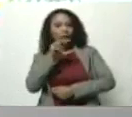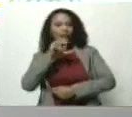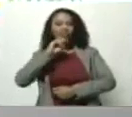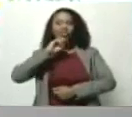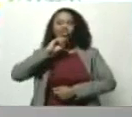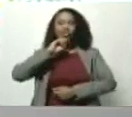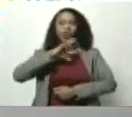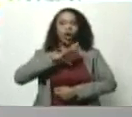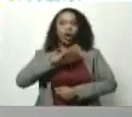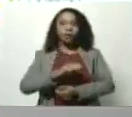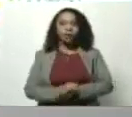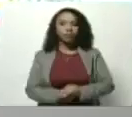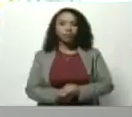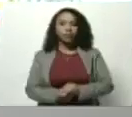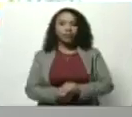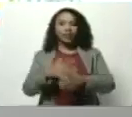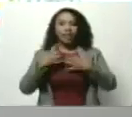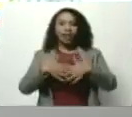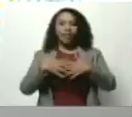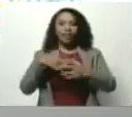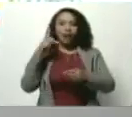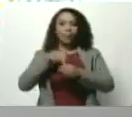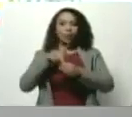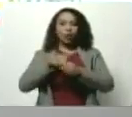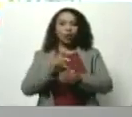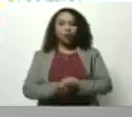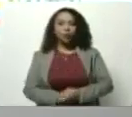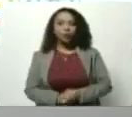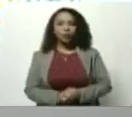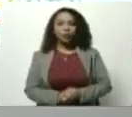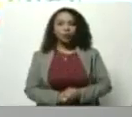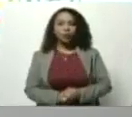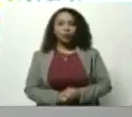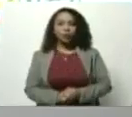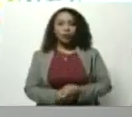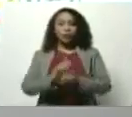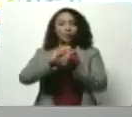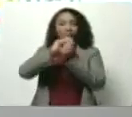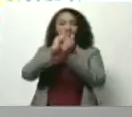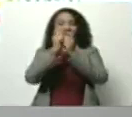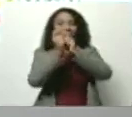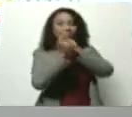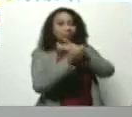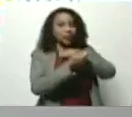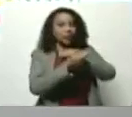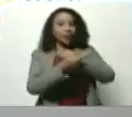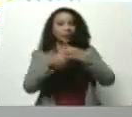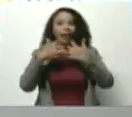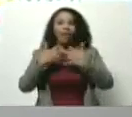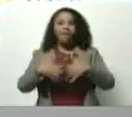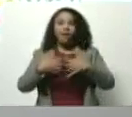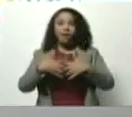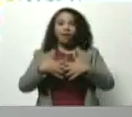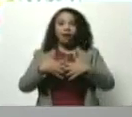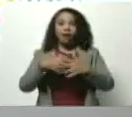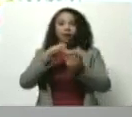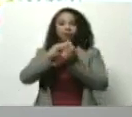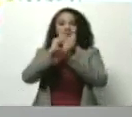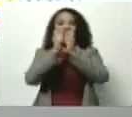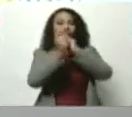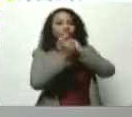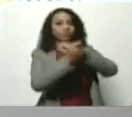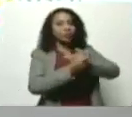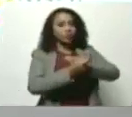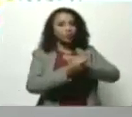historia de la industria petrolera de la transformación de la industria la transformación